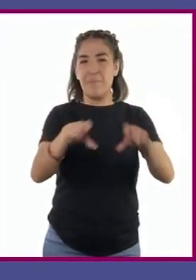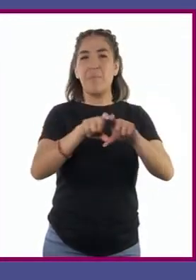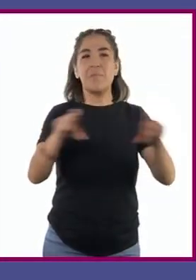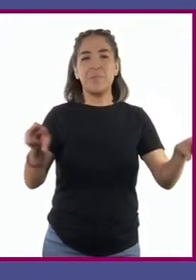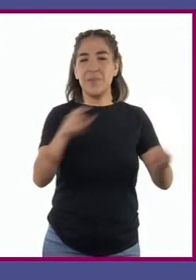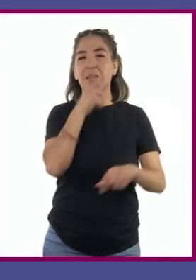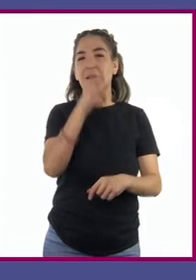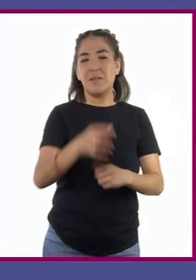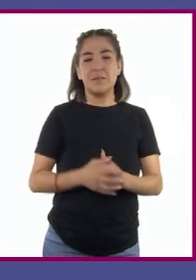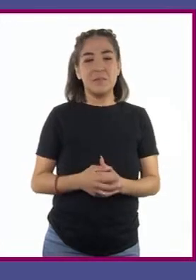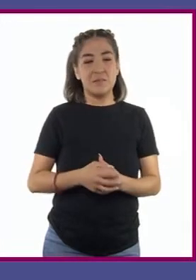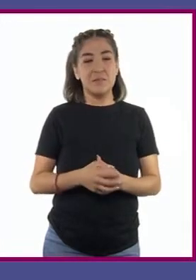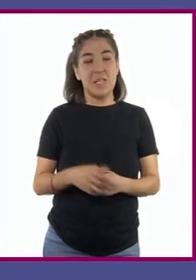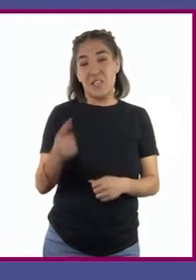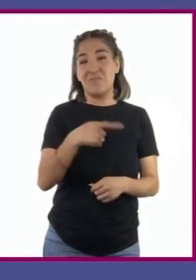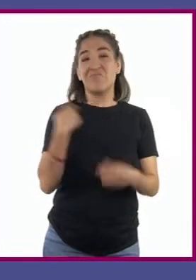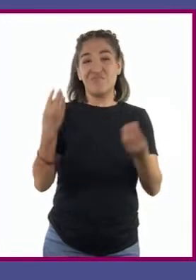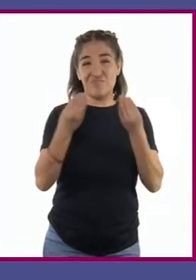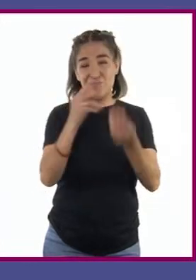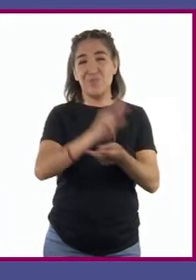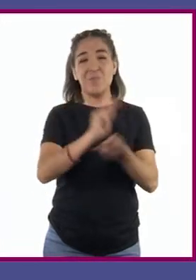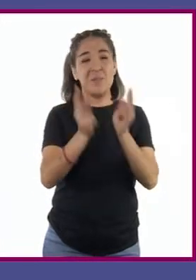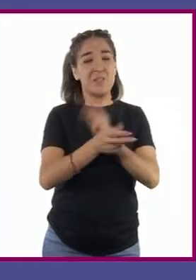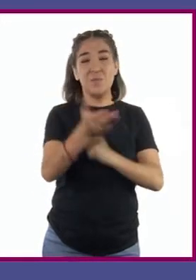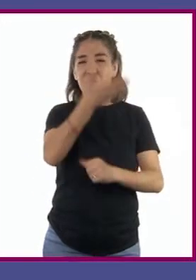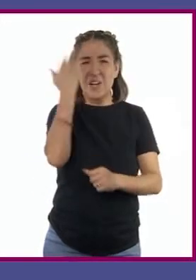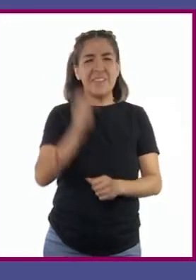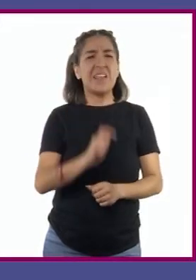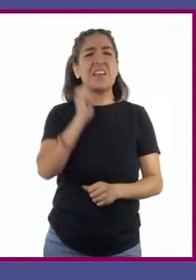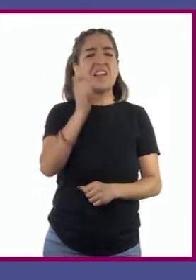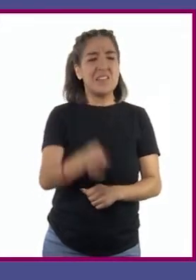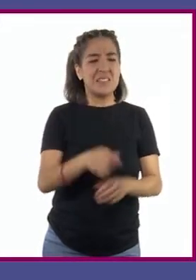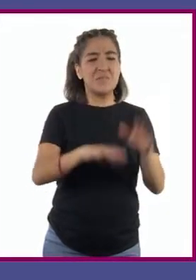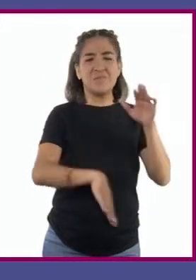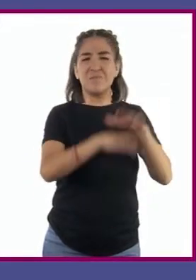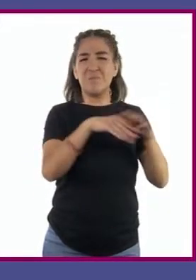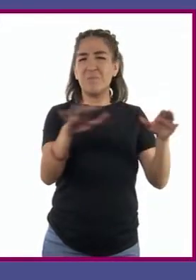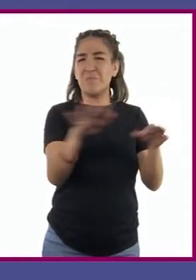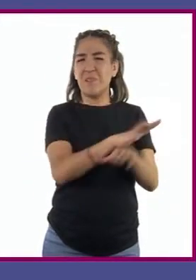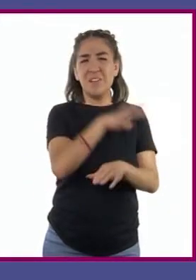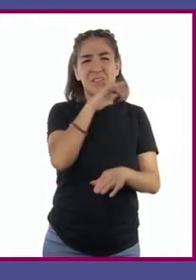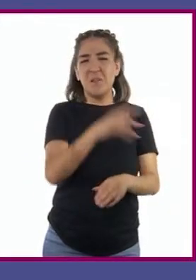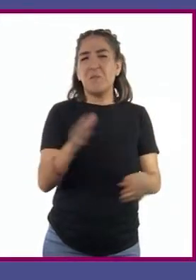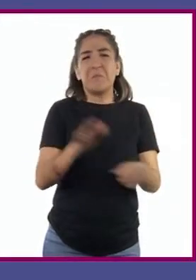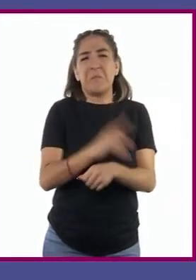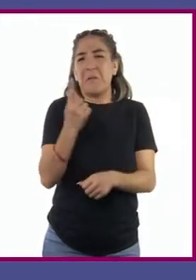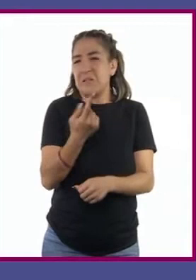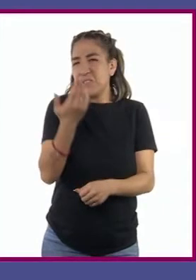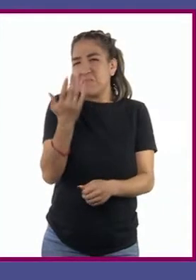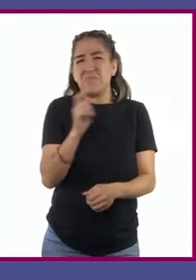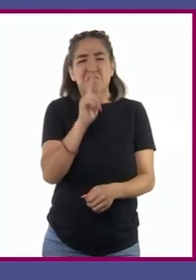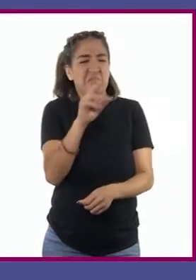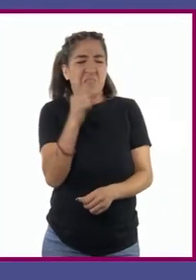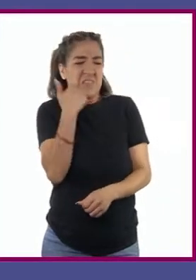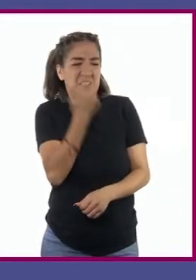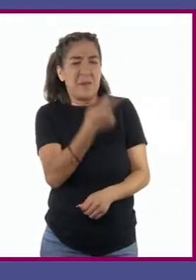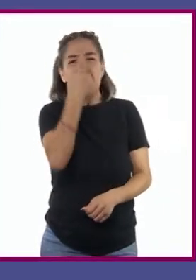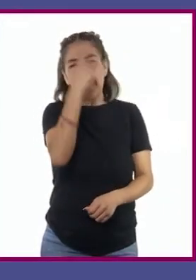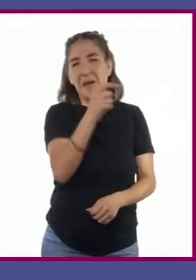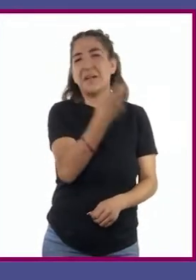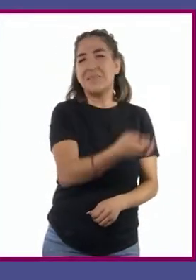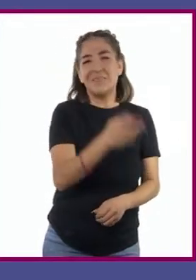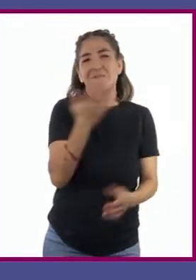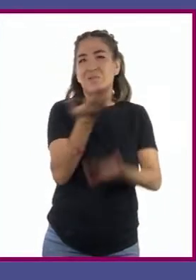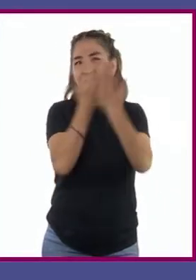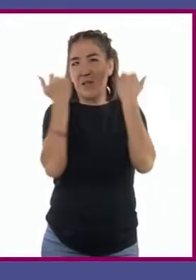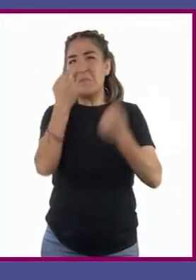dice: muchos de nuestros vecinos no saben qué es un relleno sanitario y no quieren tenerlo porque no saben qué es y tampoco quieren separar la